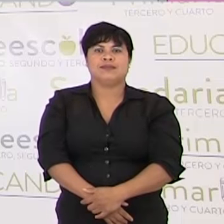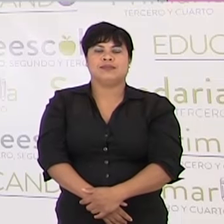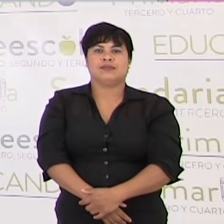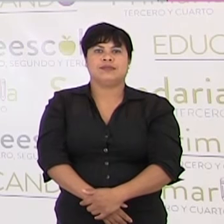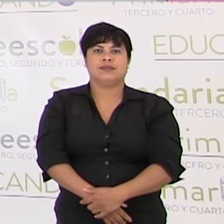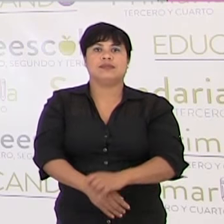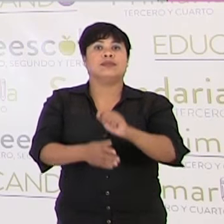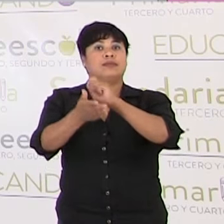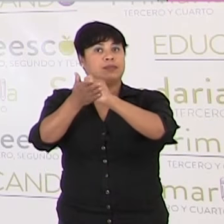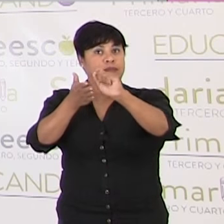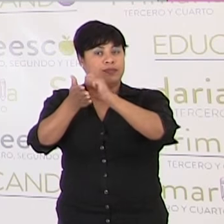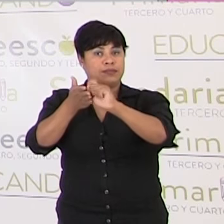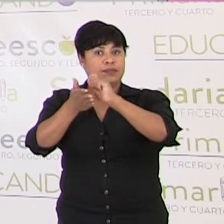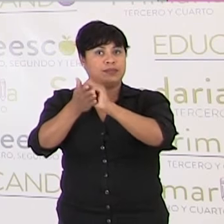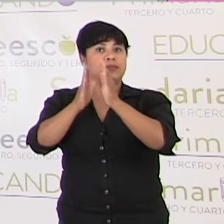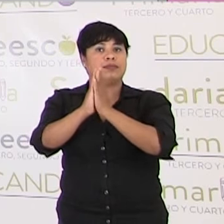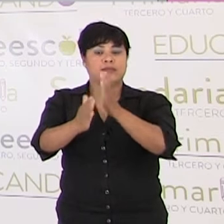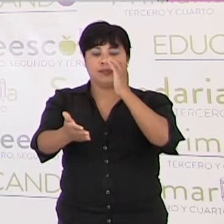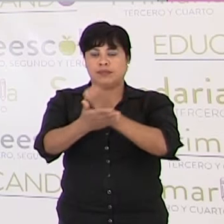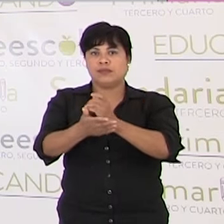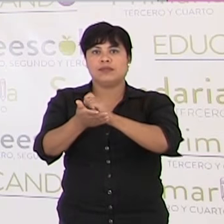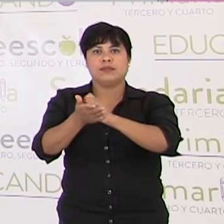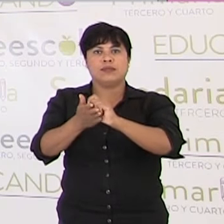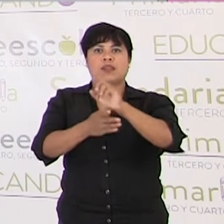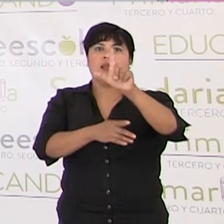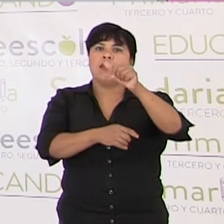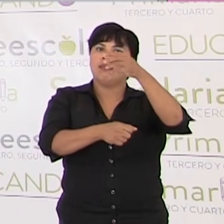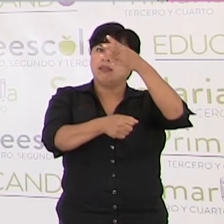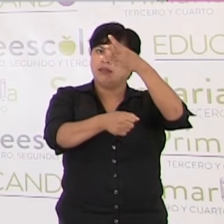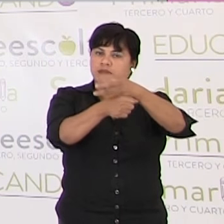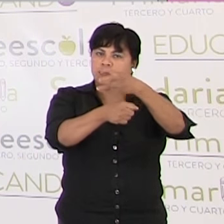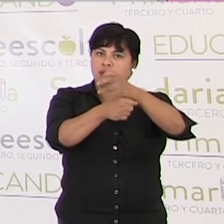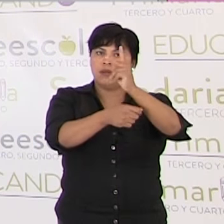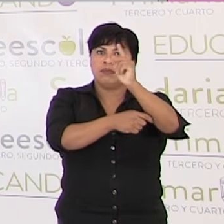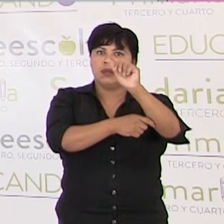Lo escribimos, la tercera parte